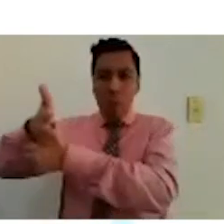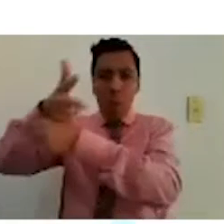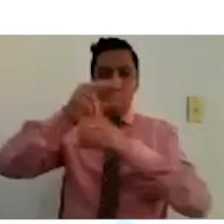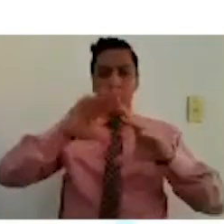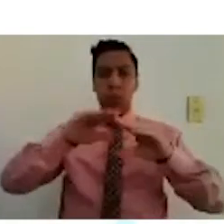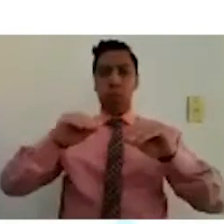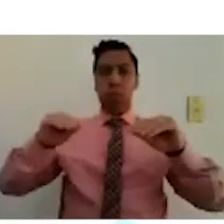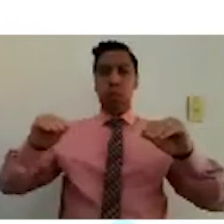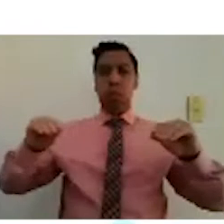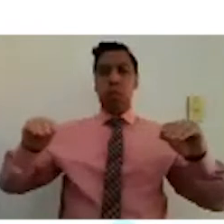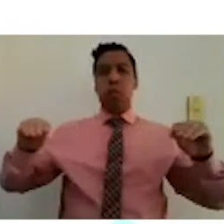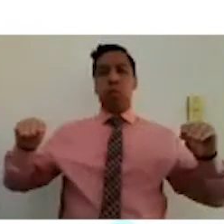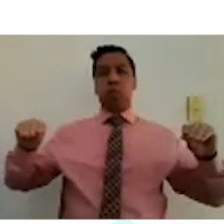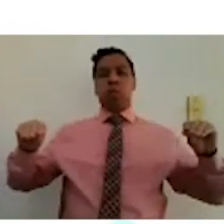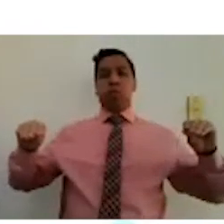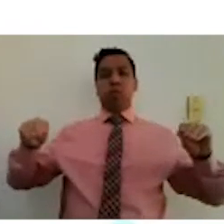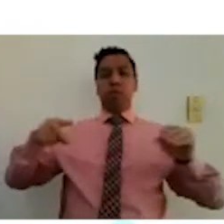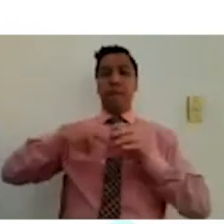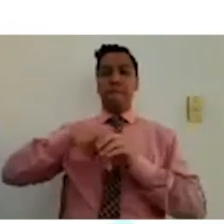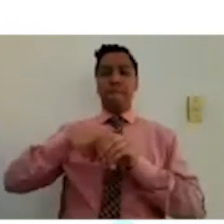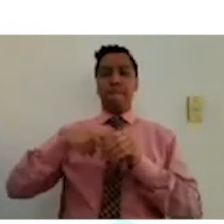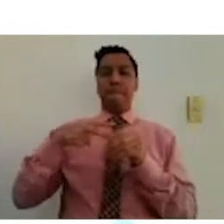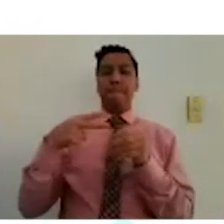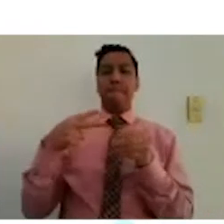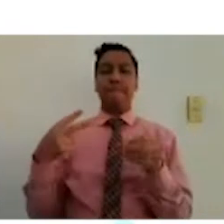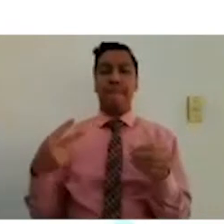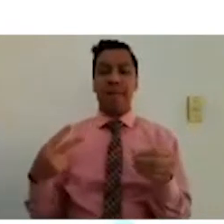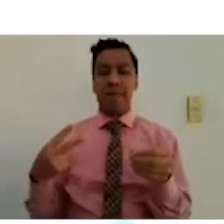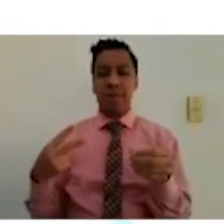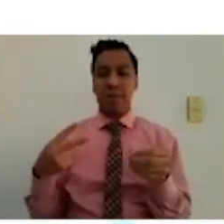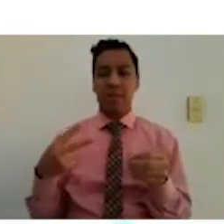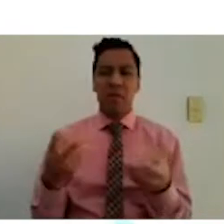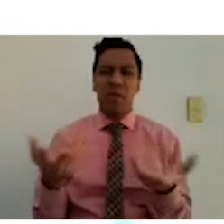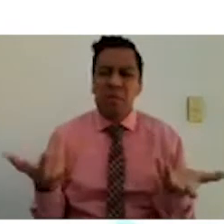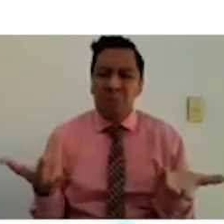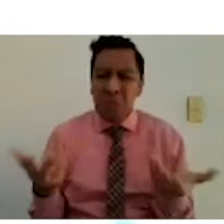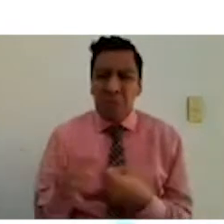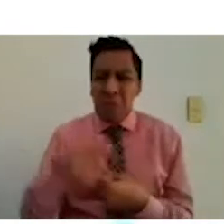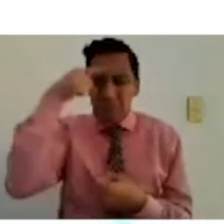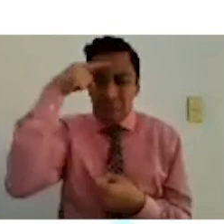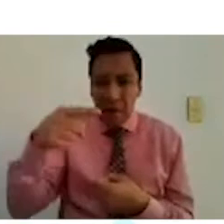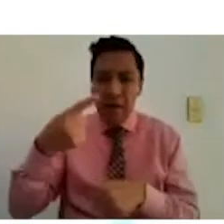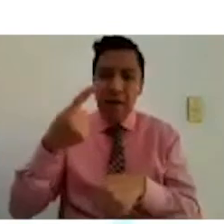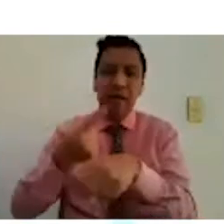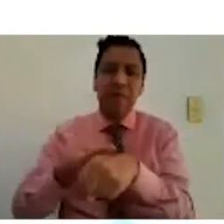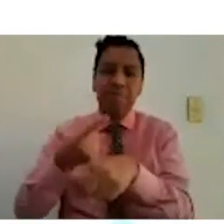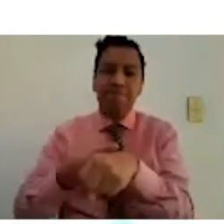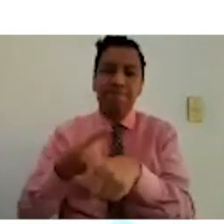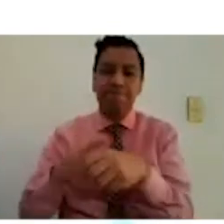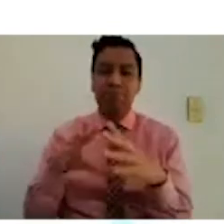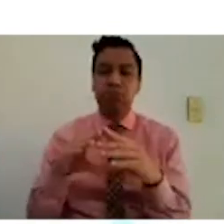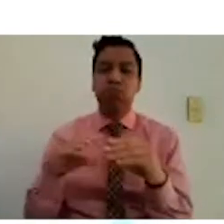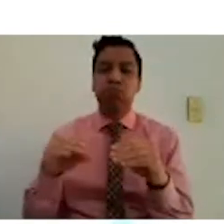veamos, si es que puedo, compartirles un fragmentito para que veamos cómo está representada la